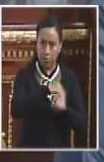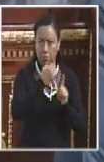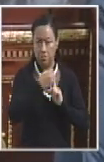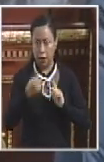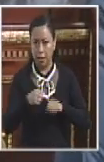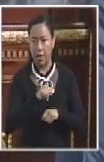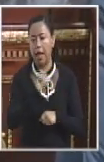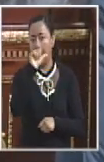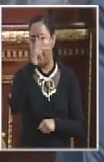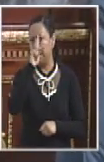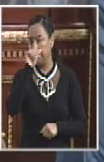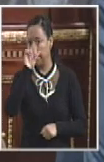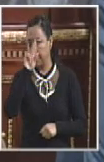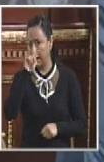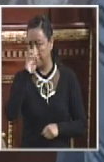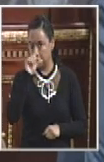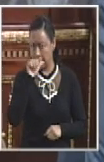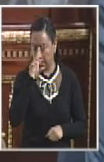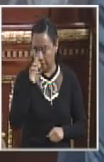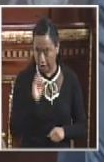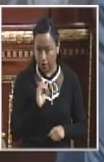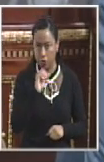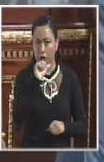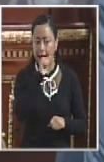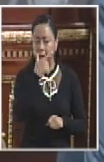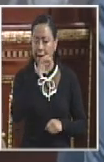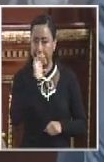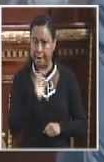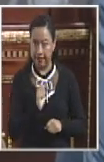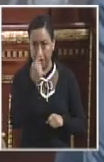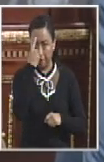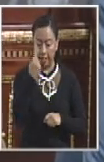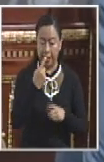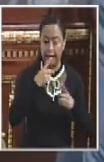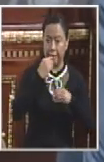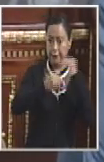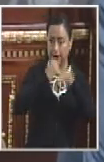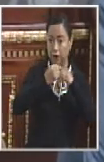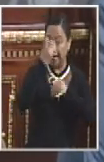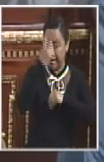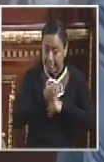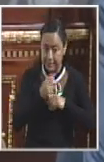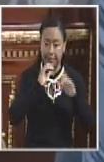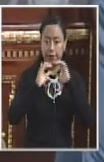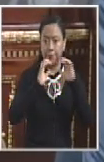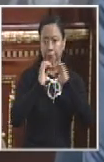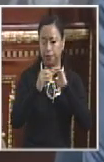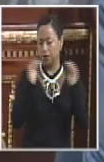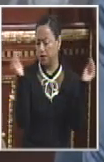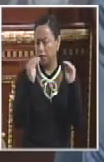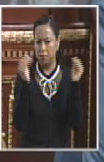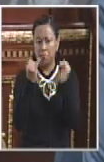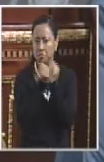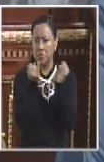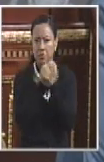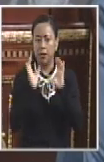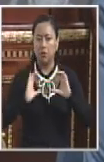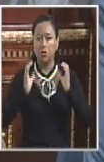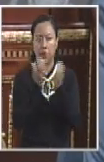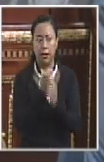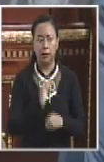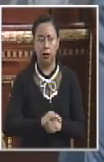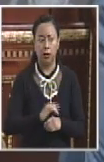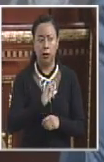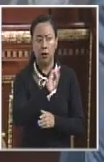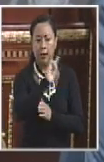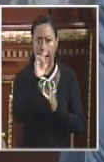de agenda política para discutir este comunicado en un debate como se hace en los congresos, con base en la ley